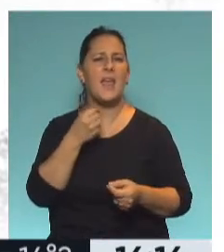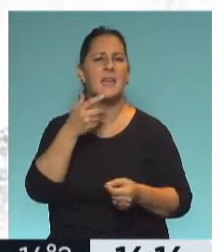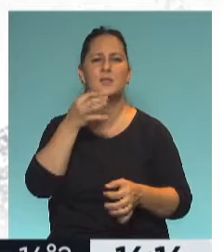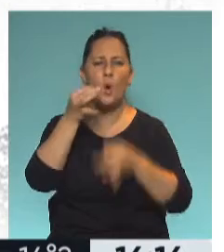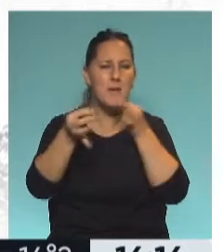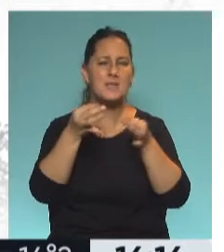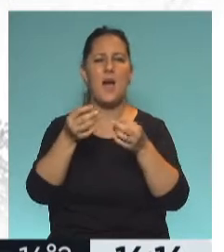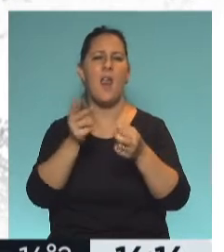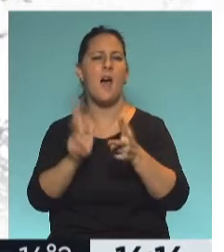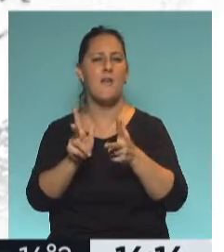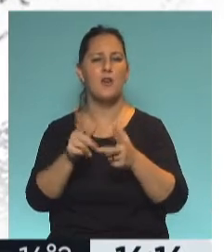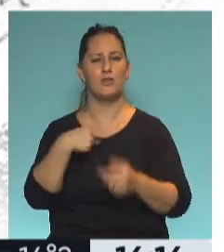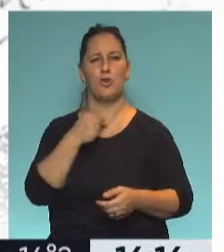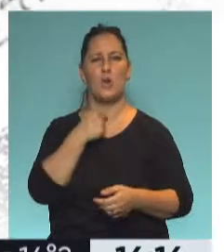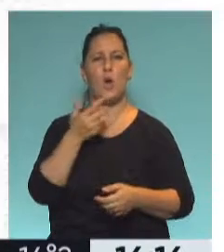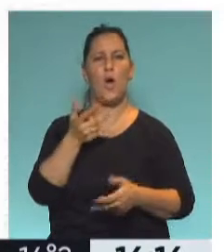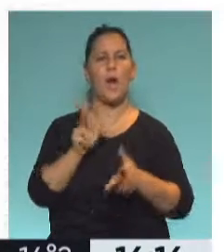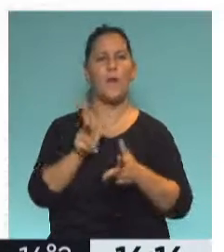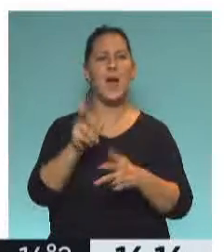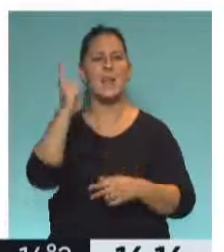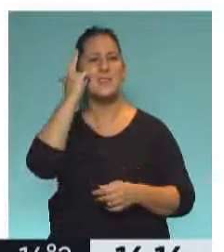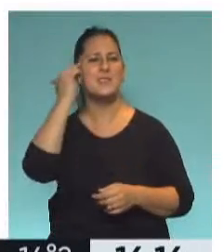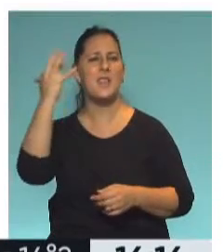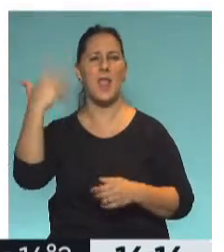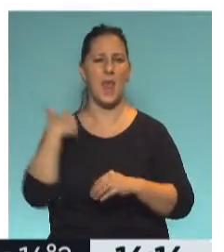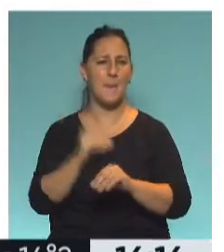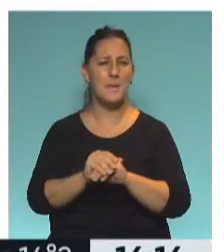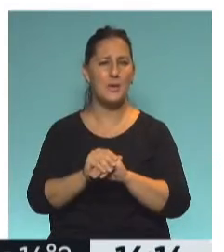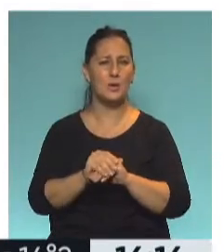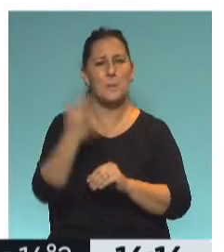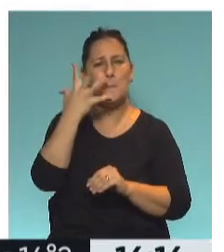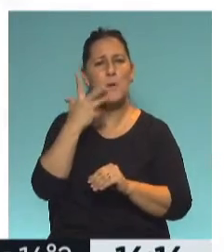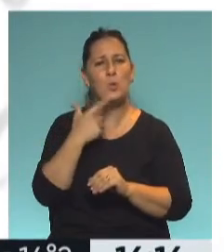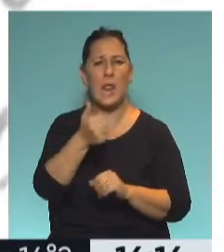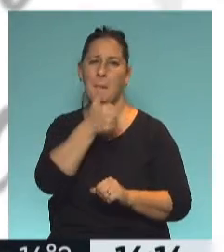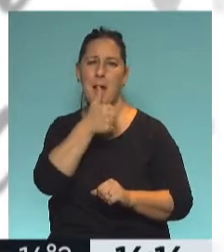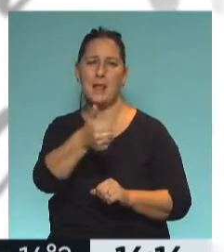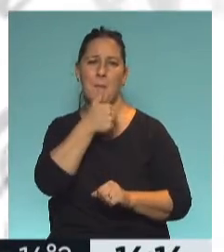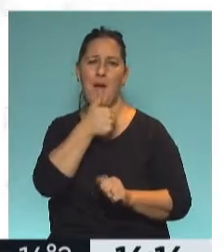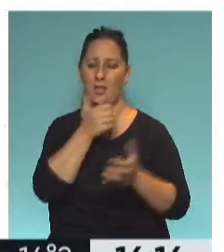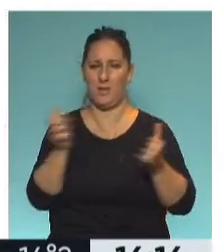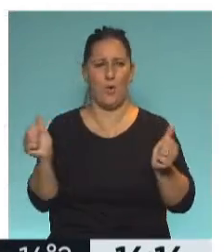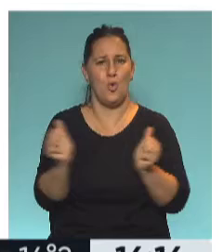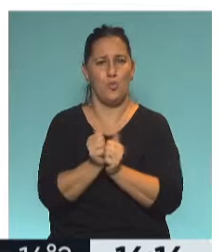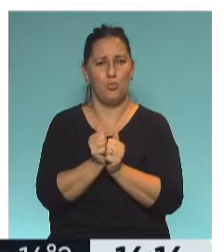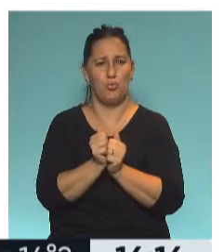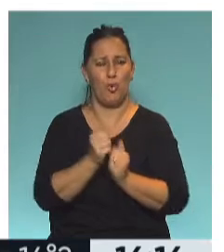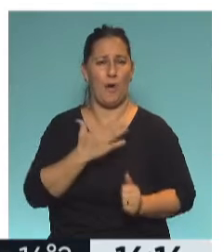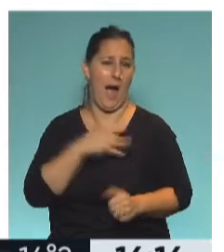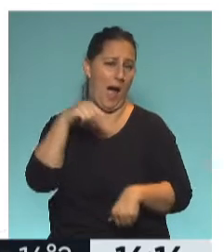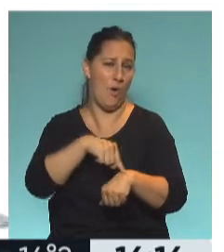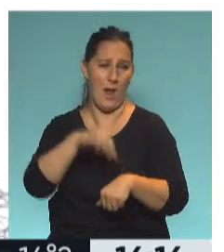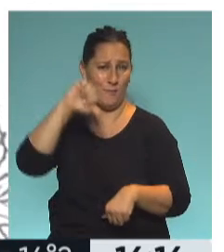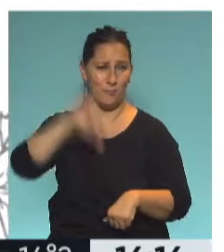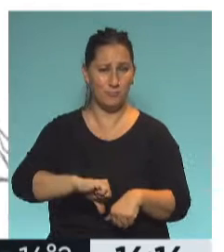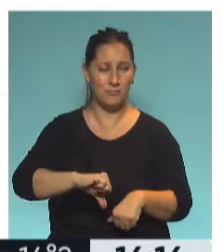él me dijo, quiero hablar de extrañar a mis amigos, porque me gustaría tenerlos tomando mate en el patio de mi casa y no los tengo. Mirá.